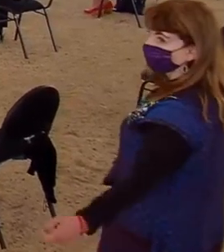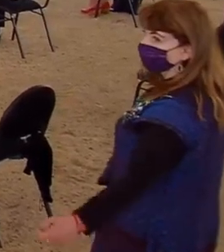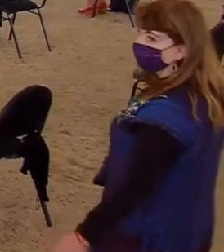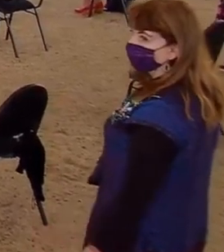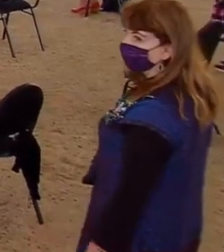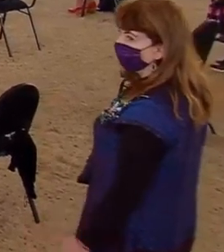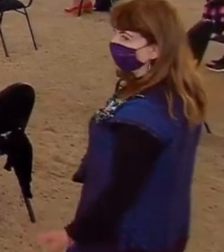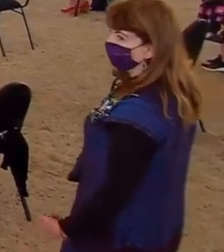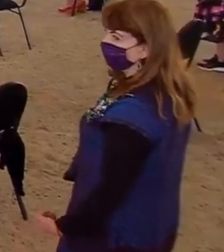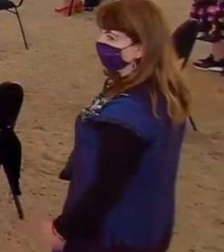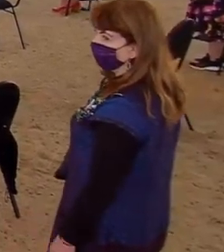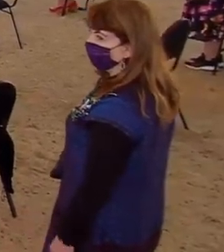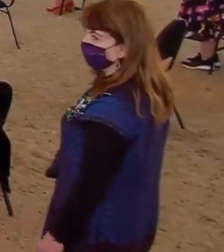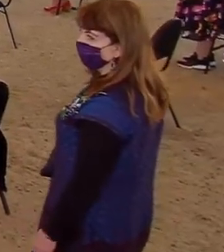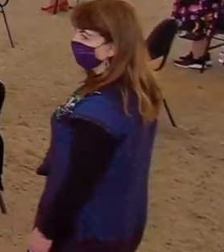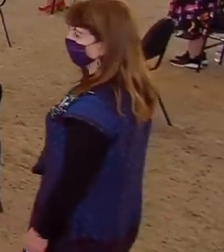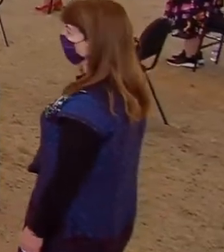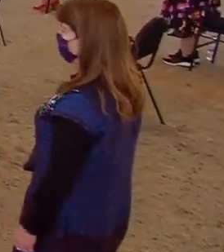¡Gracias!